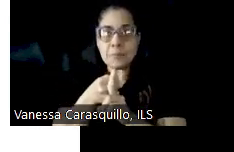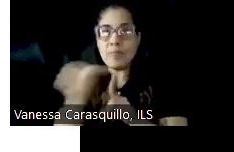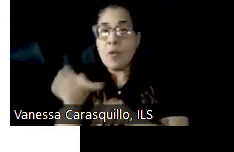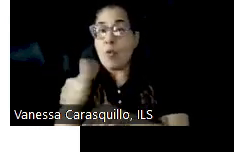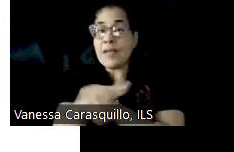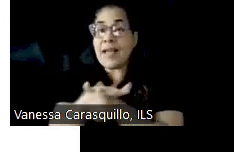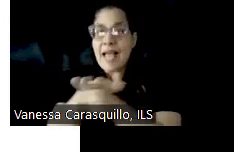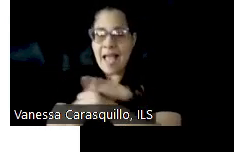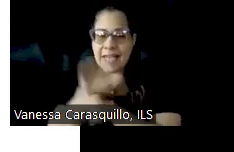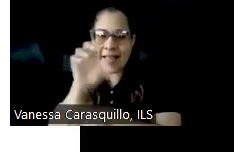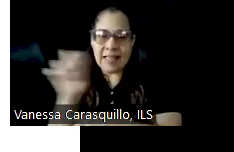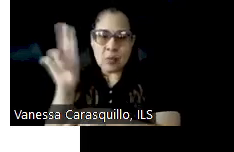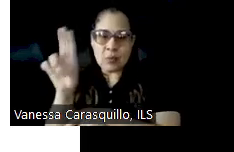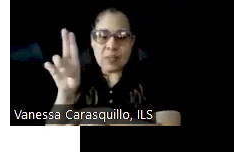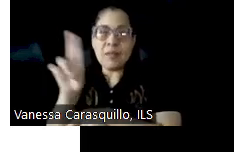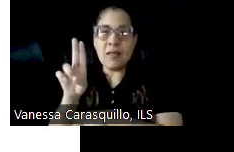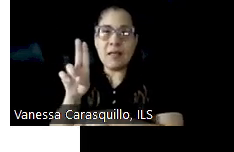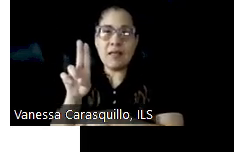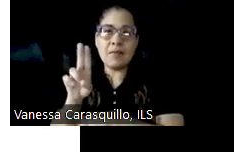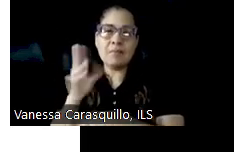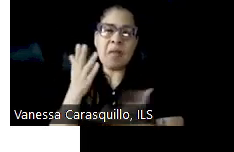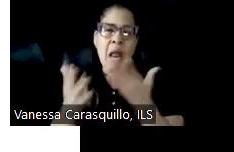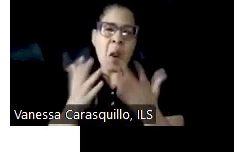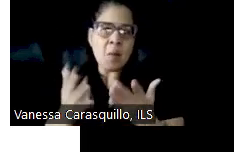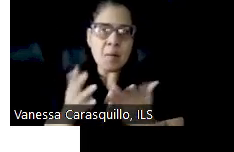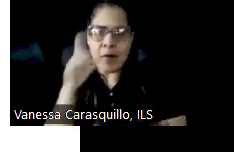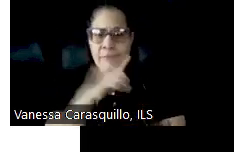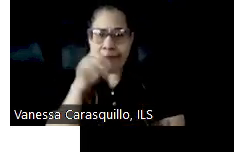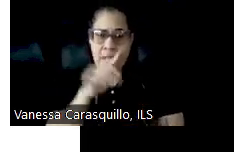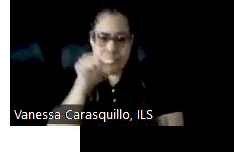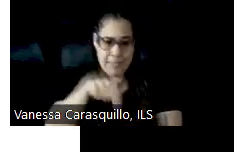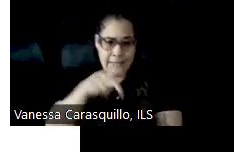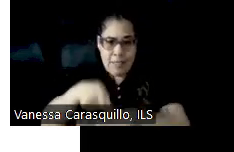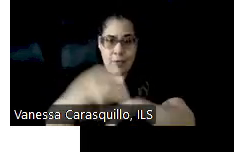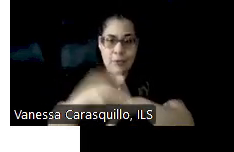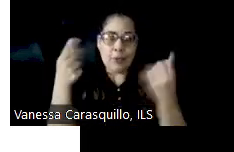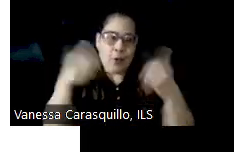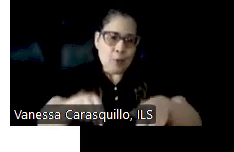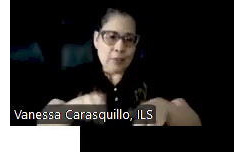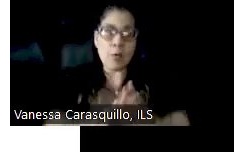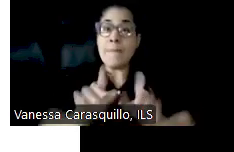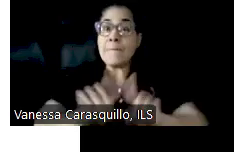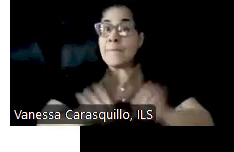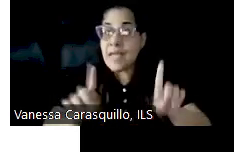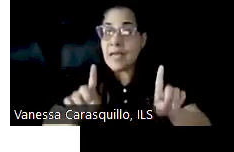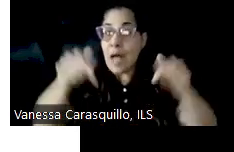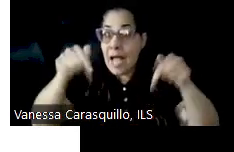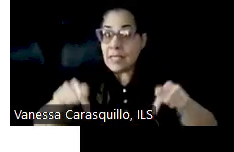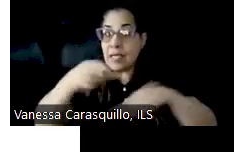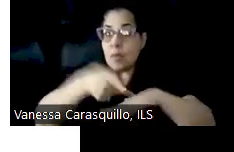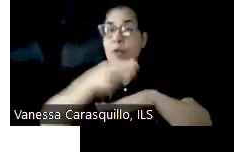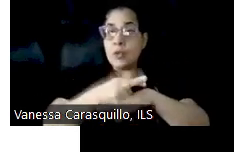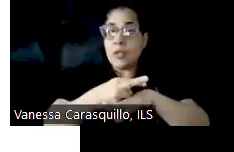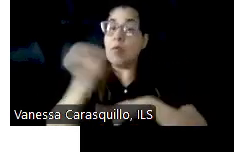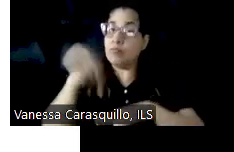Estados Unidos continental, pudieran dar la falsa impresión de que está ocurriendo aquí. Sin embargo, en Puerto Rico sigue siendo un problema